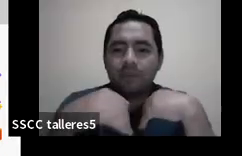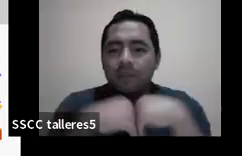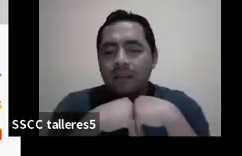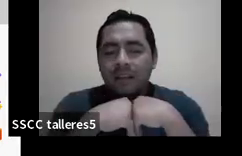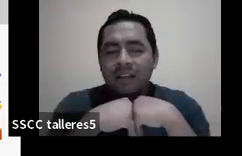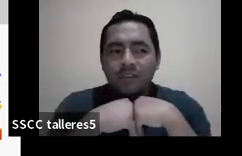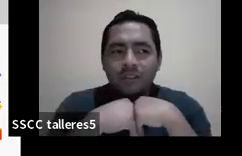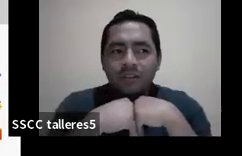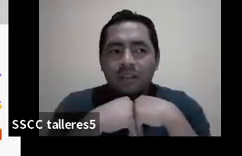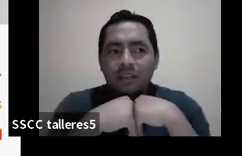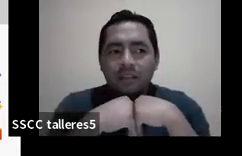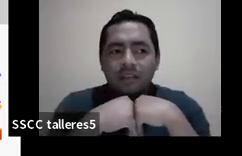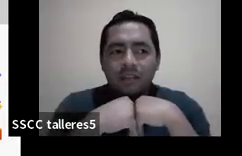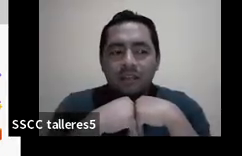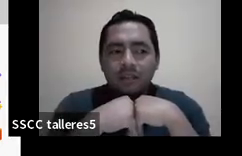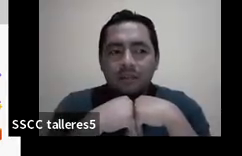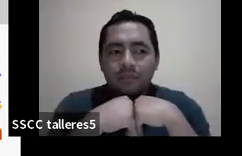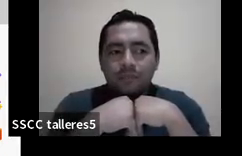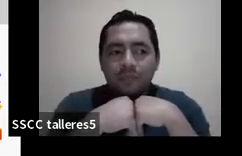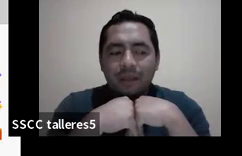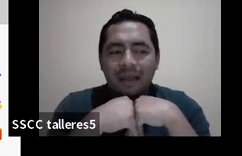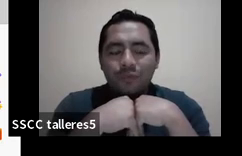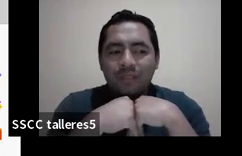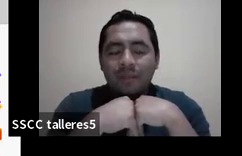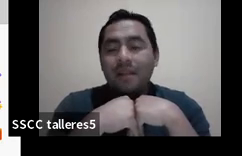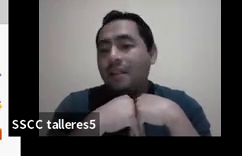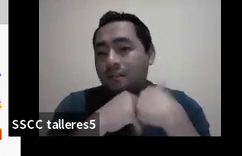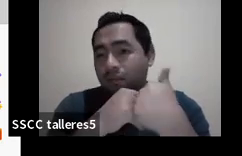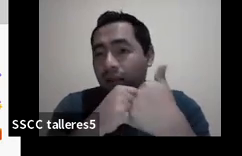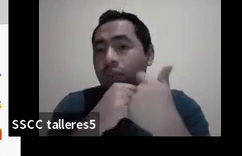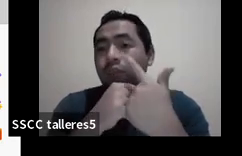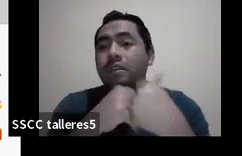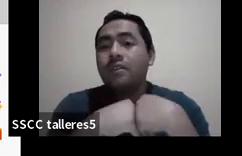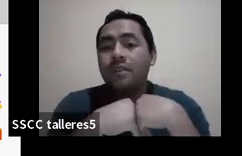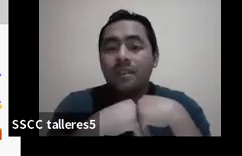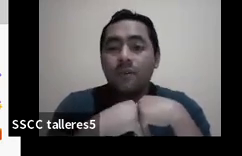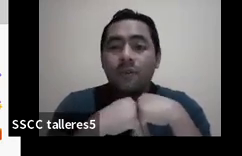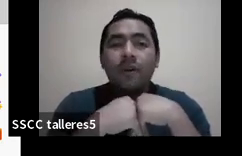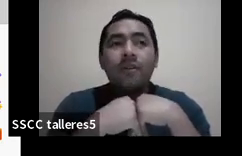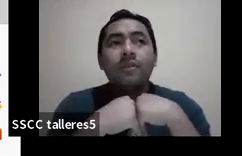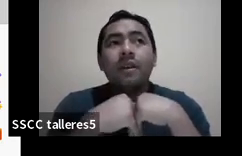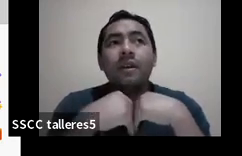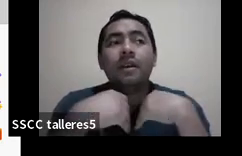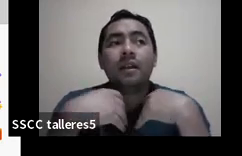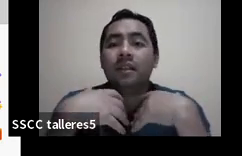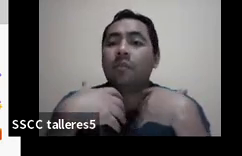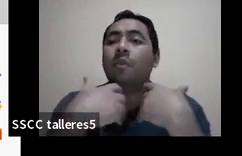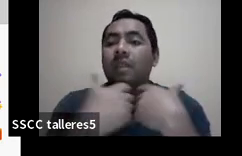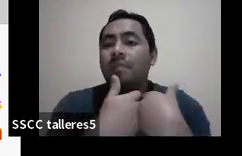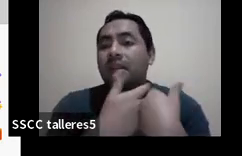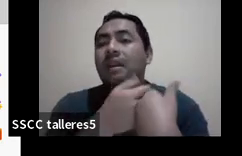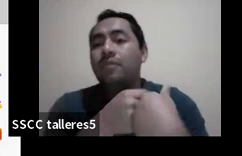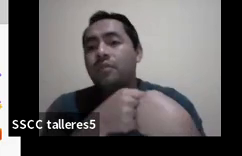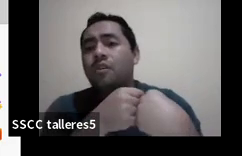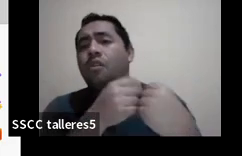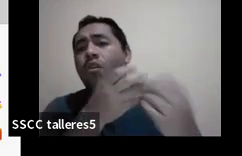ya, hay casos en los que a muy temprana edad, al año, 2 años, 3 años, 4 años, el niño